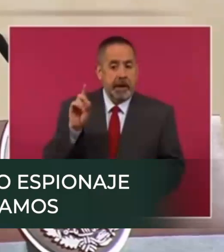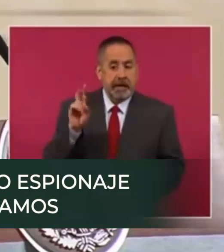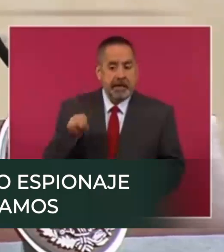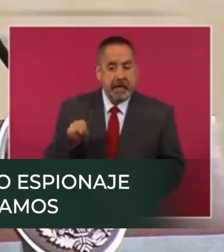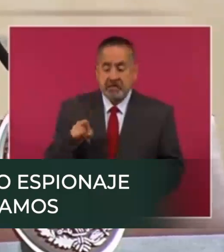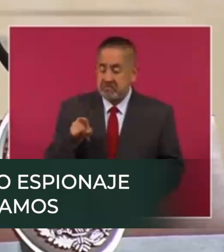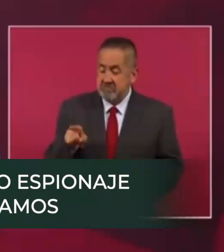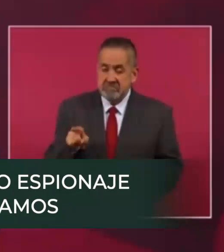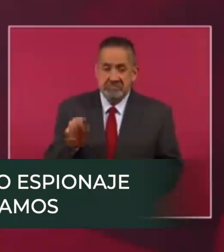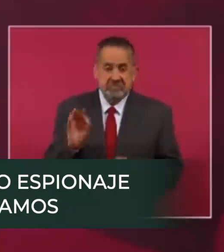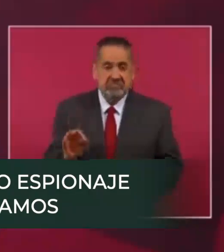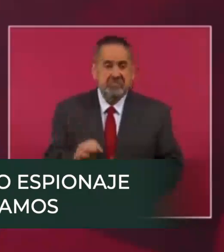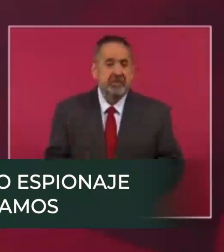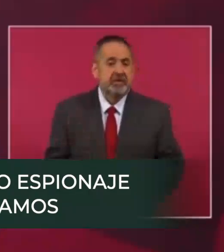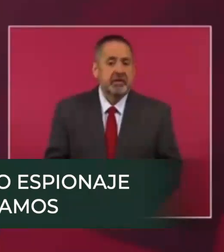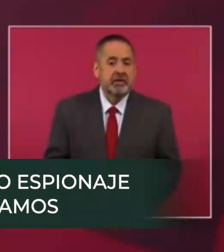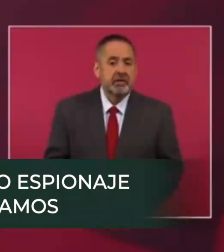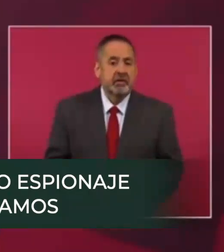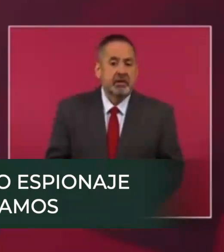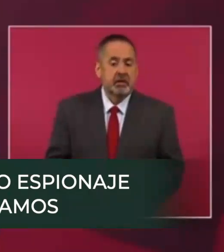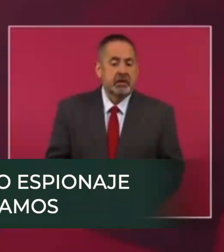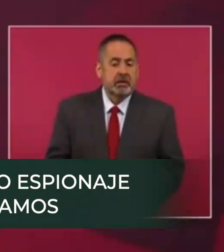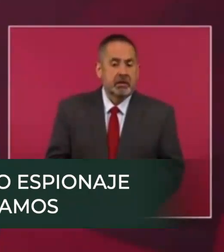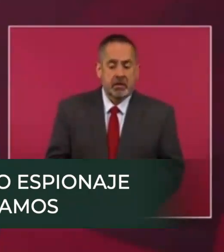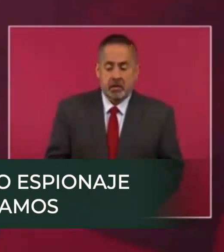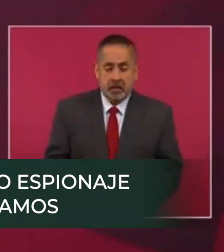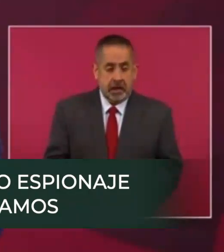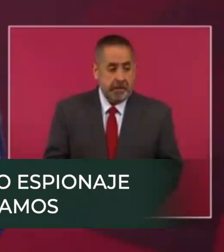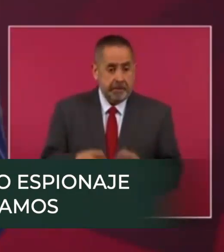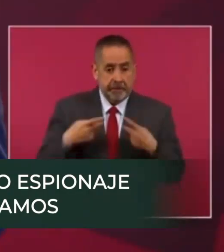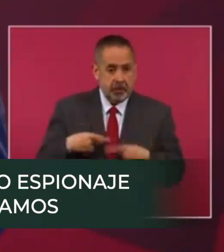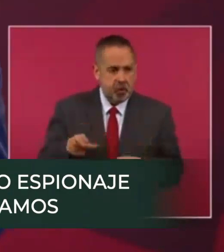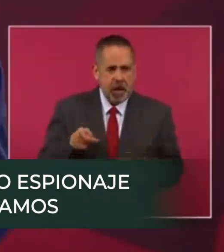de la Secretaría de la Defensa, y dijo que lo que el gobierno